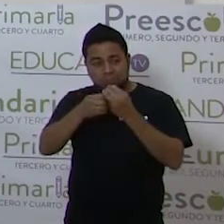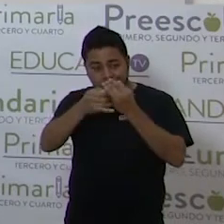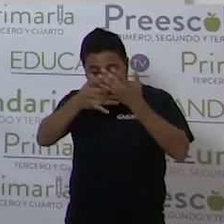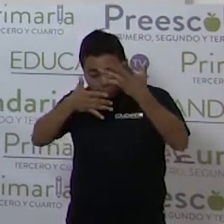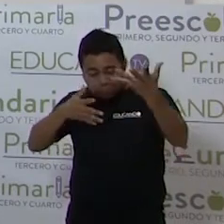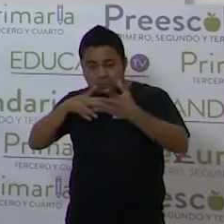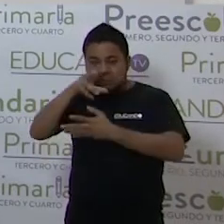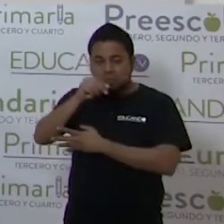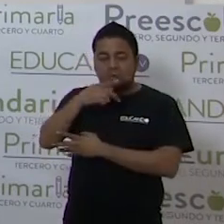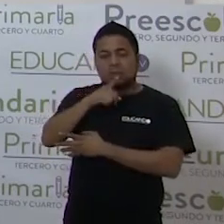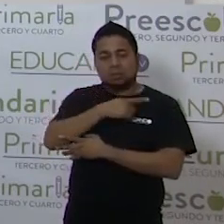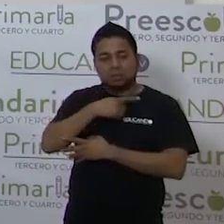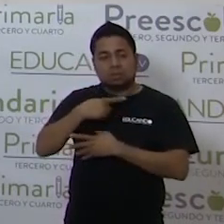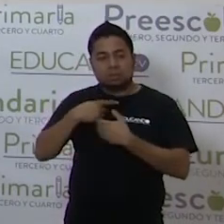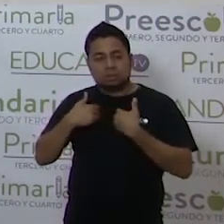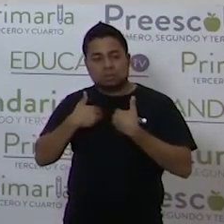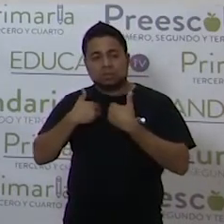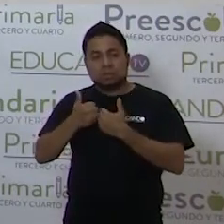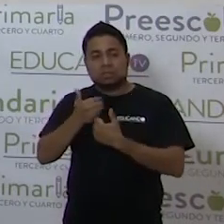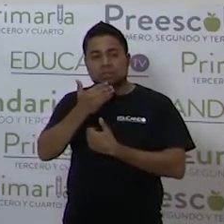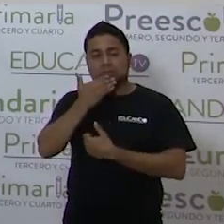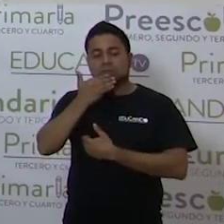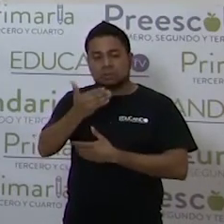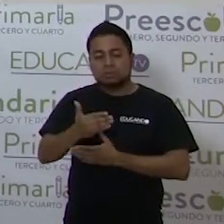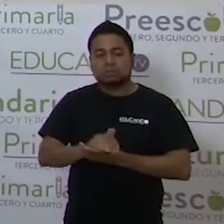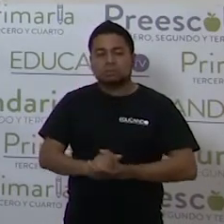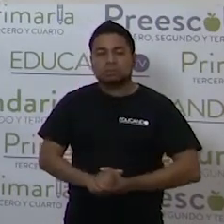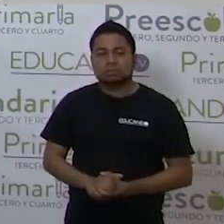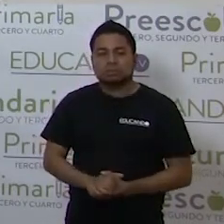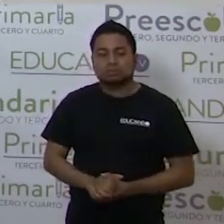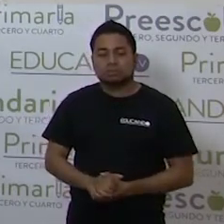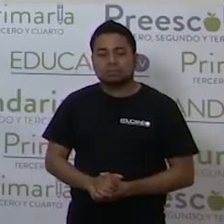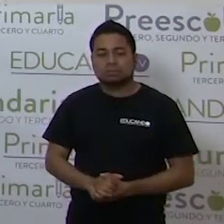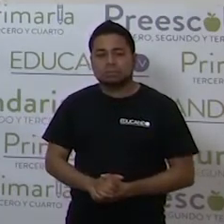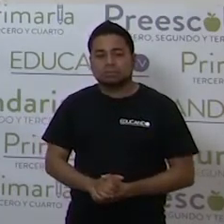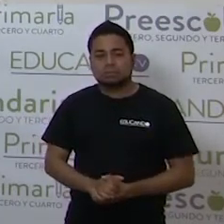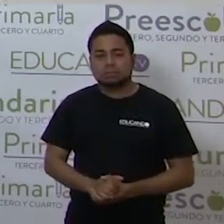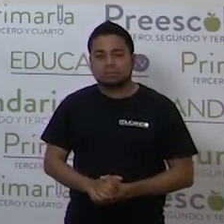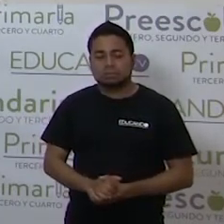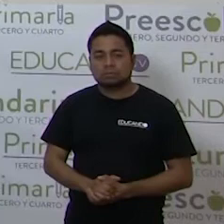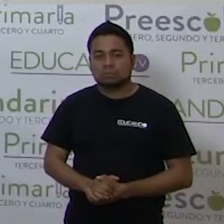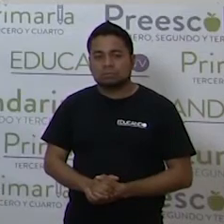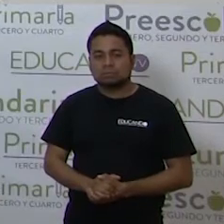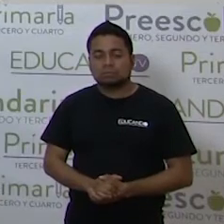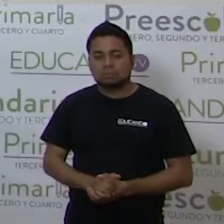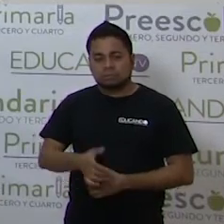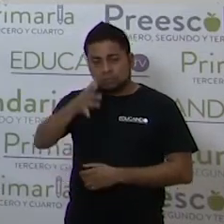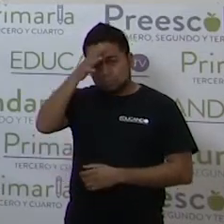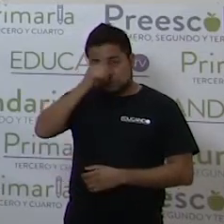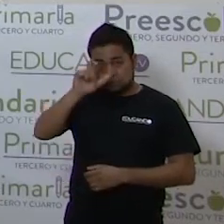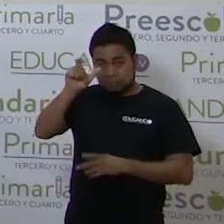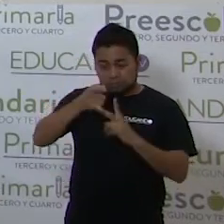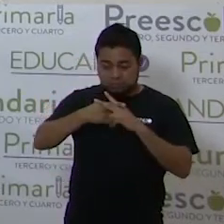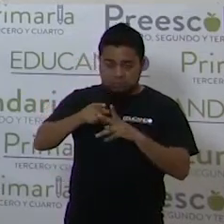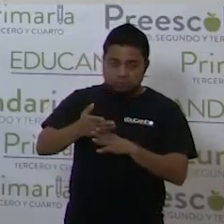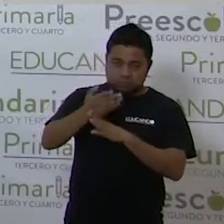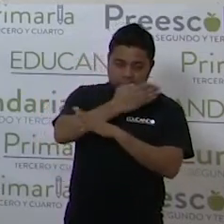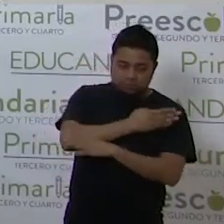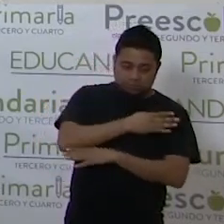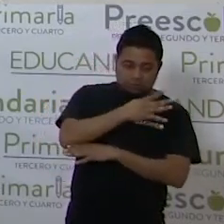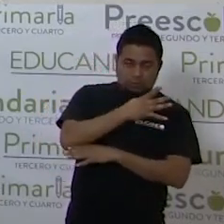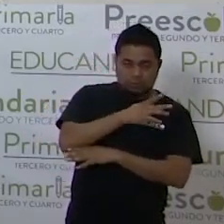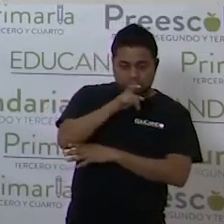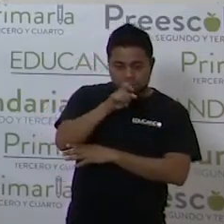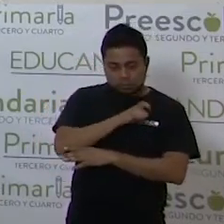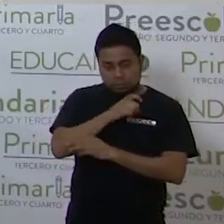pero sí es bueno que lo entendamos entonces tenemos retomamos desde el principio 4x igual a